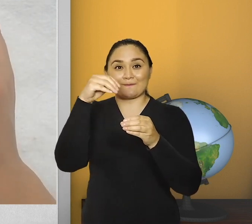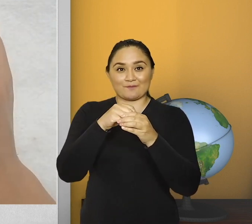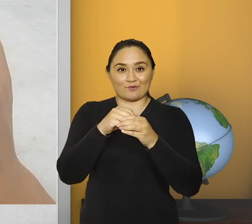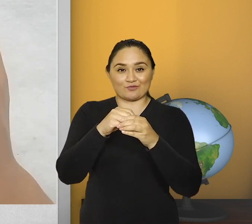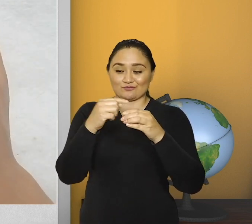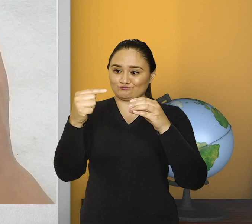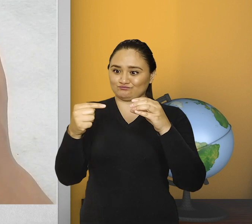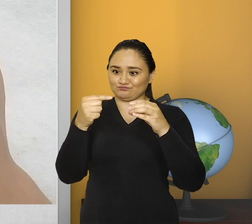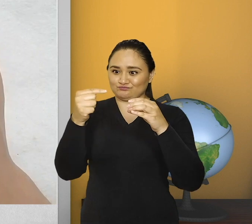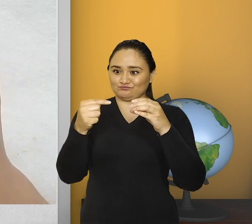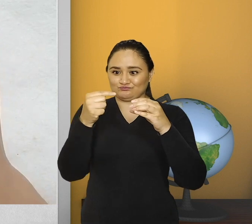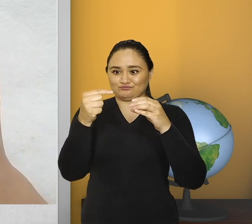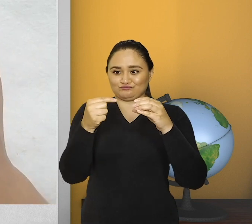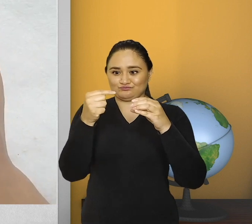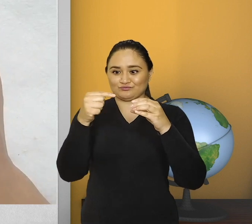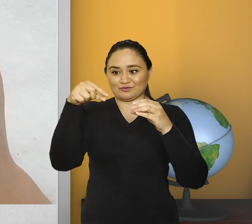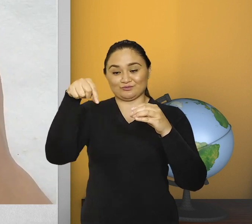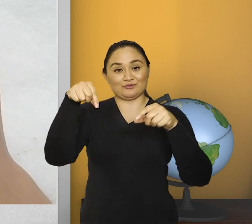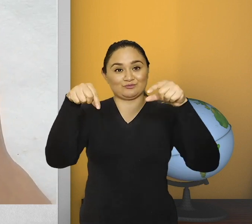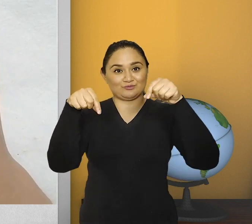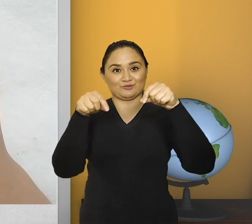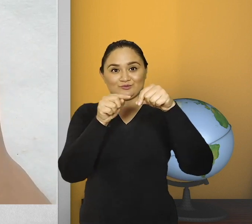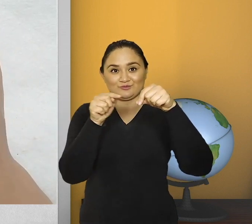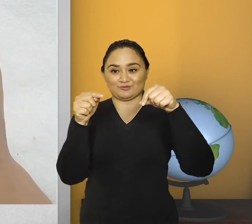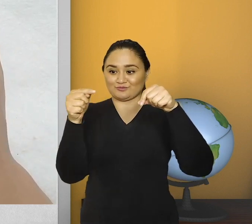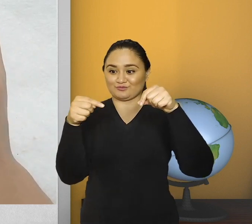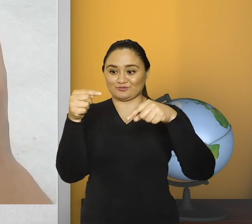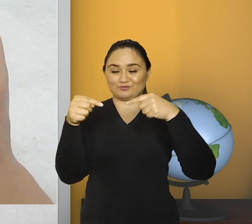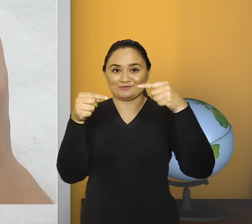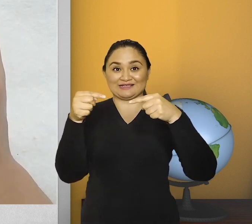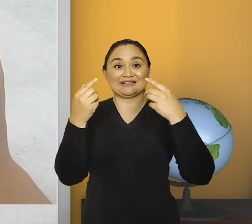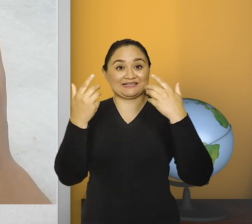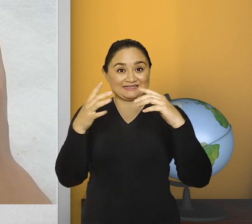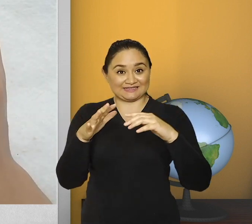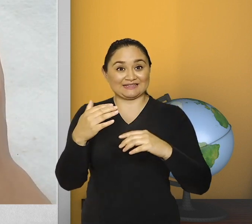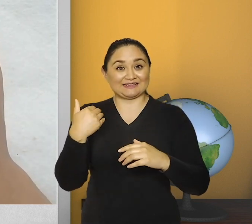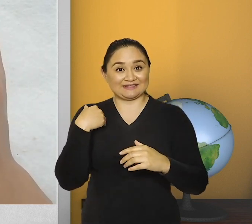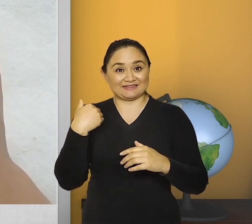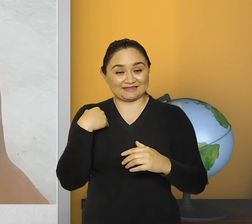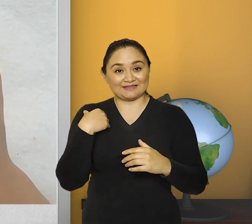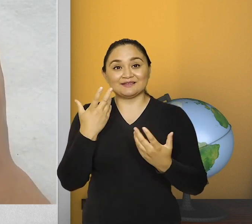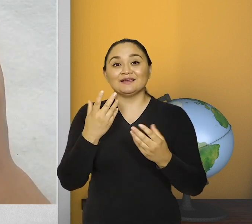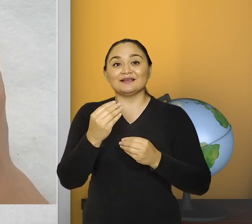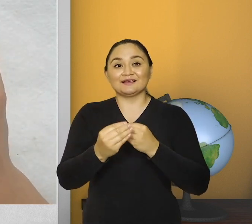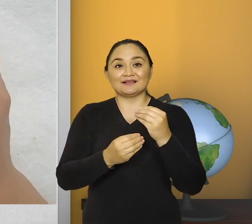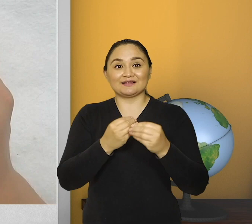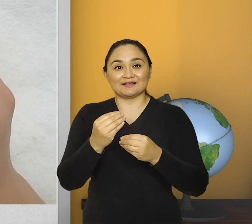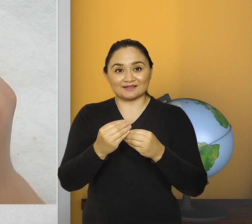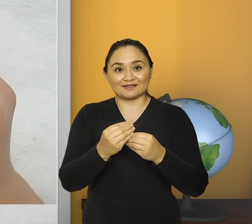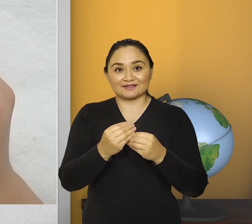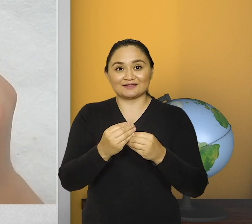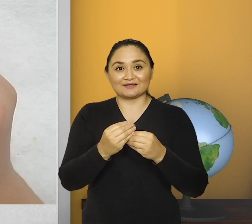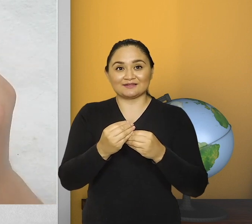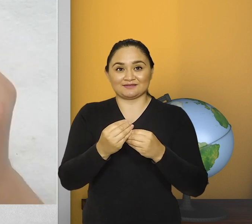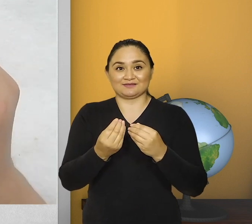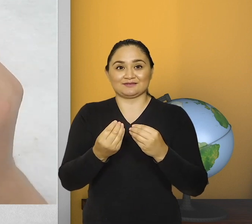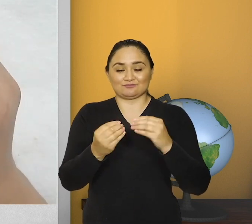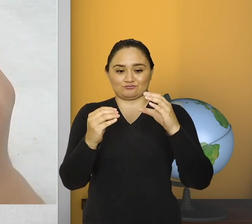la bobina en los orificios de los imperdibles. Después de que ya tengamos hecho, vamos a proceder a ponerle el